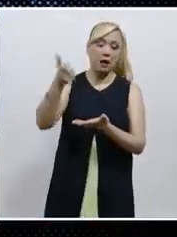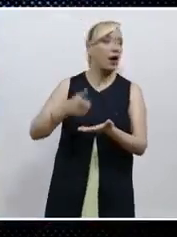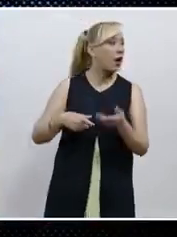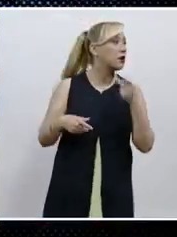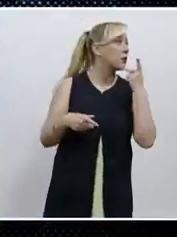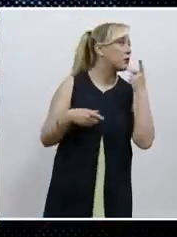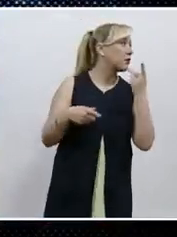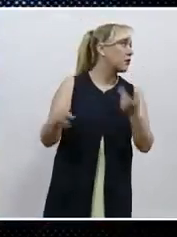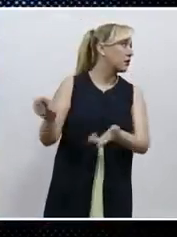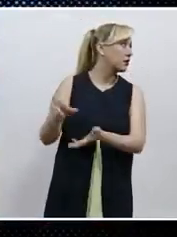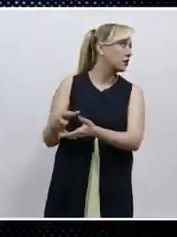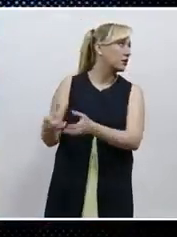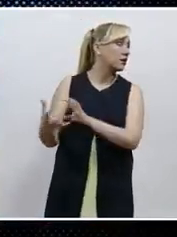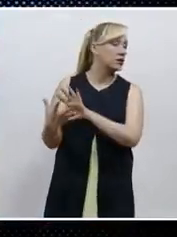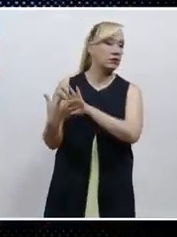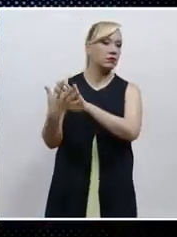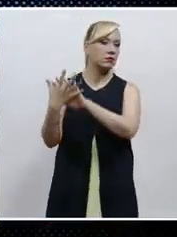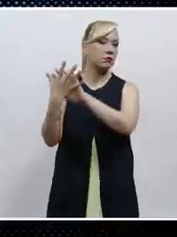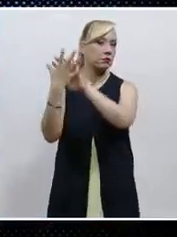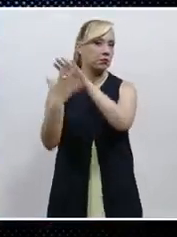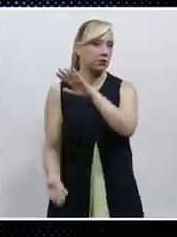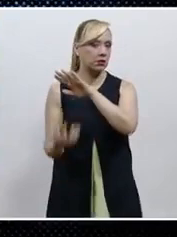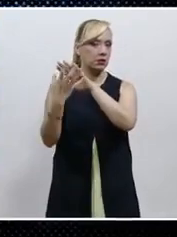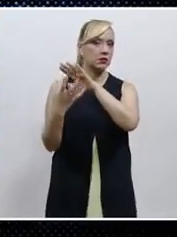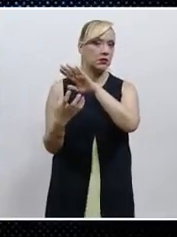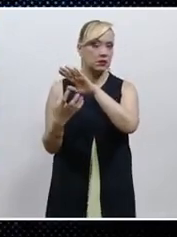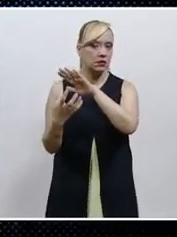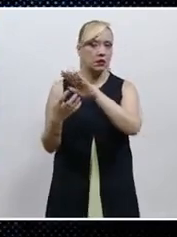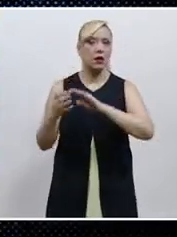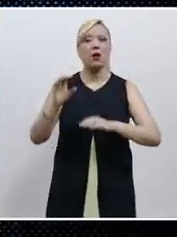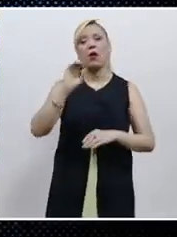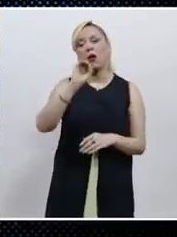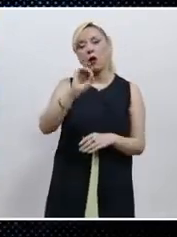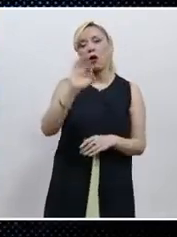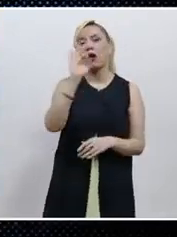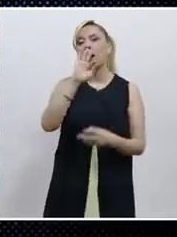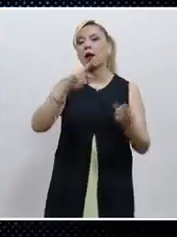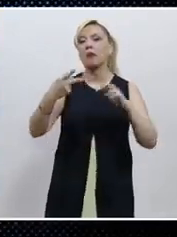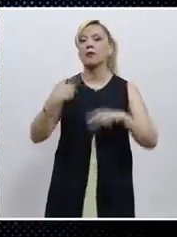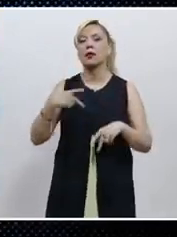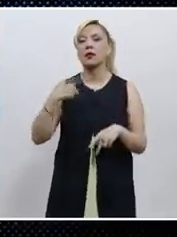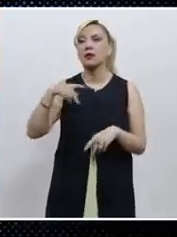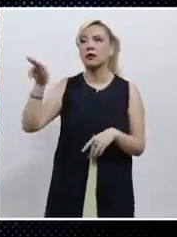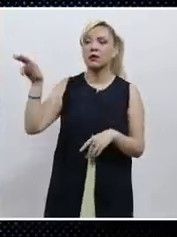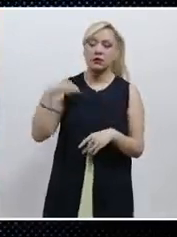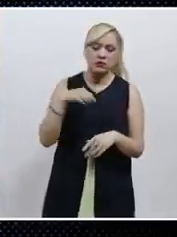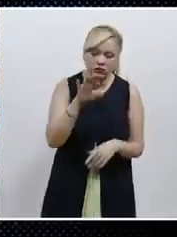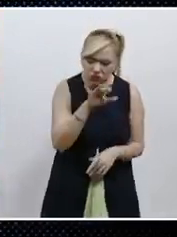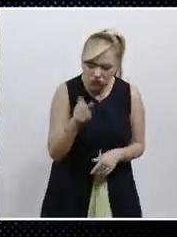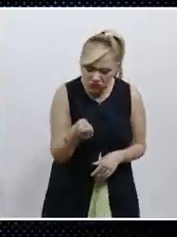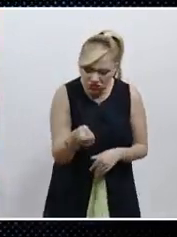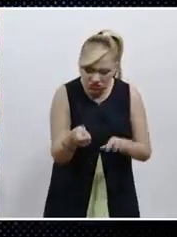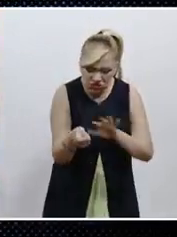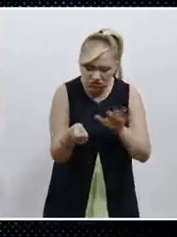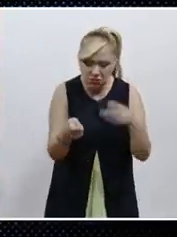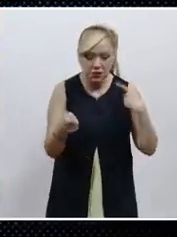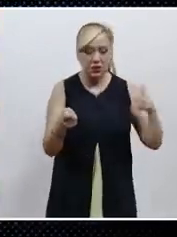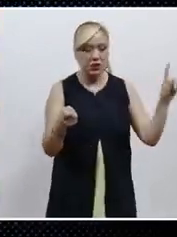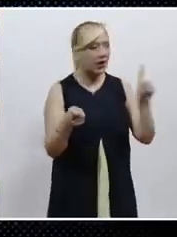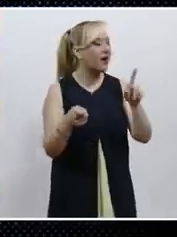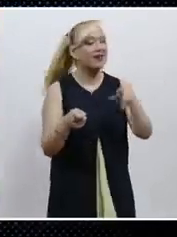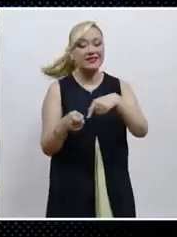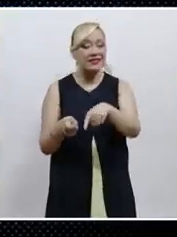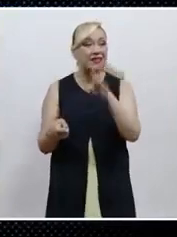través de un pequeño dispositivo llamado skimmer, tallado de tarjetas, hecho que se realiza cuando acude al cajero y una persona le dice que